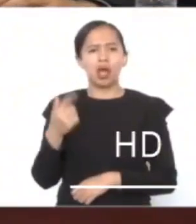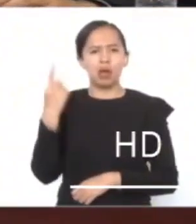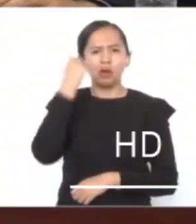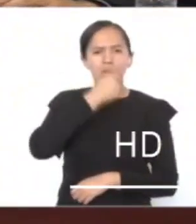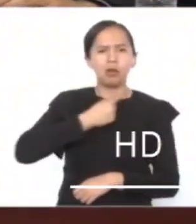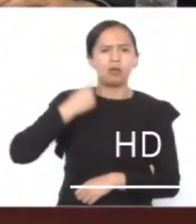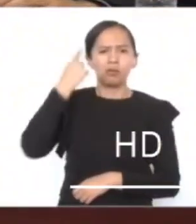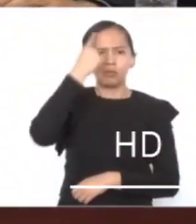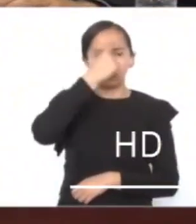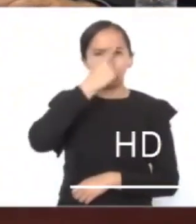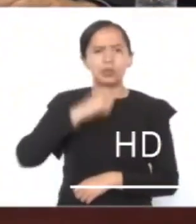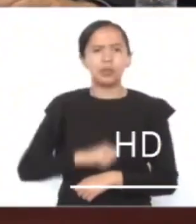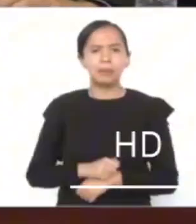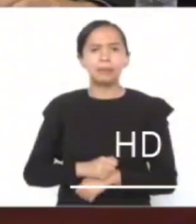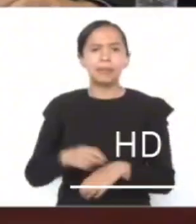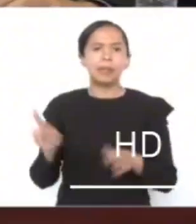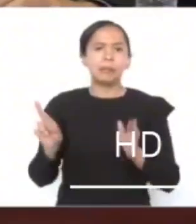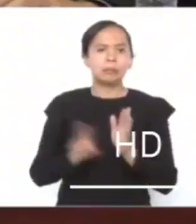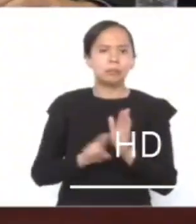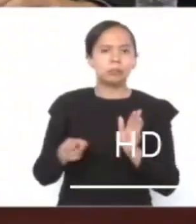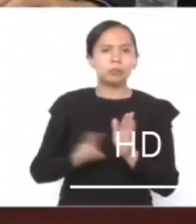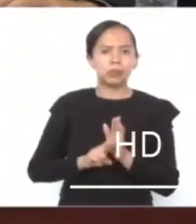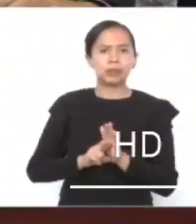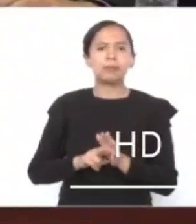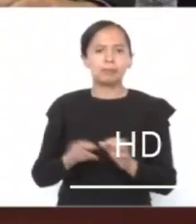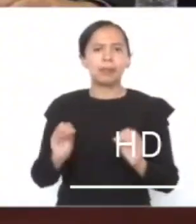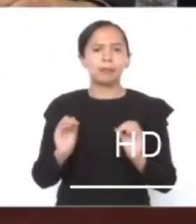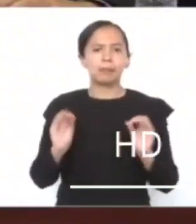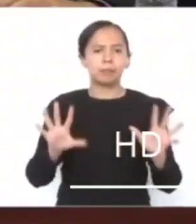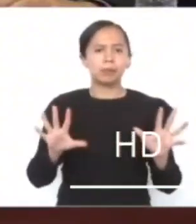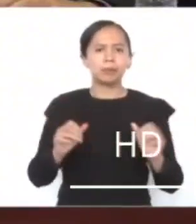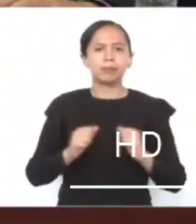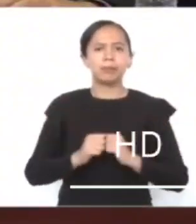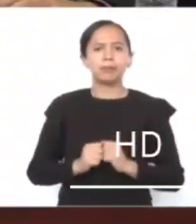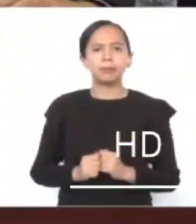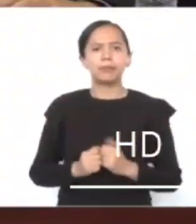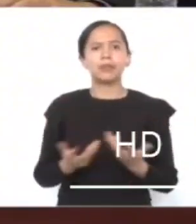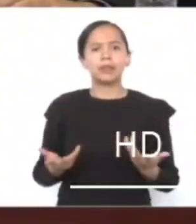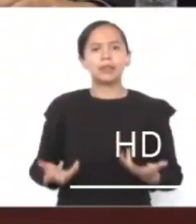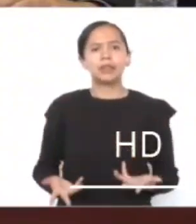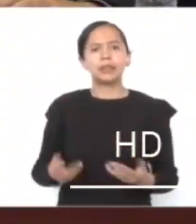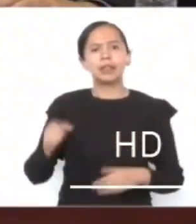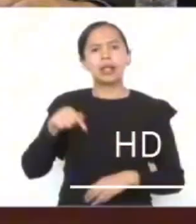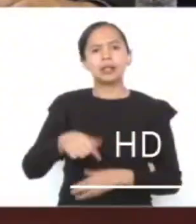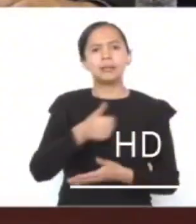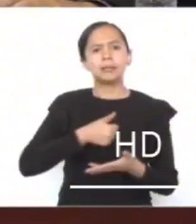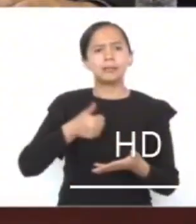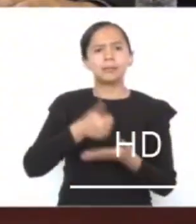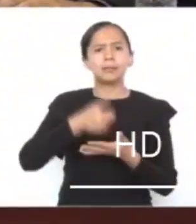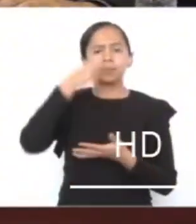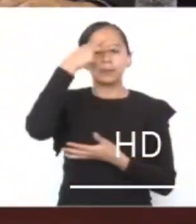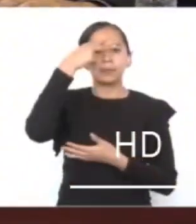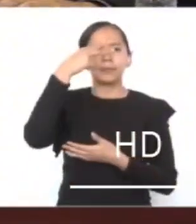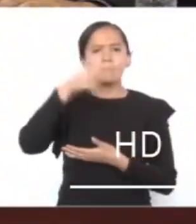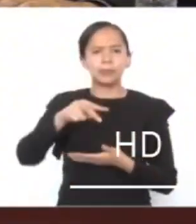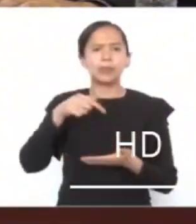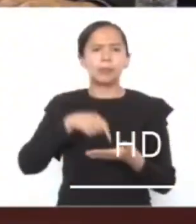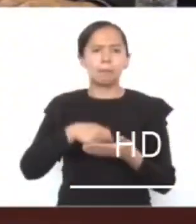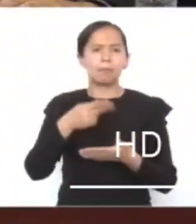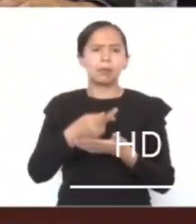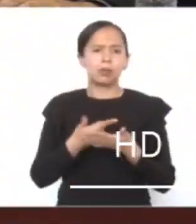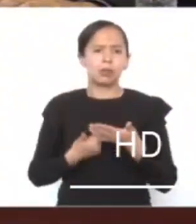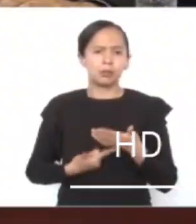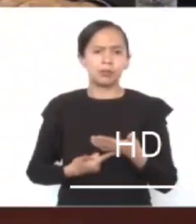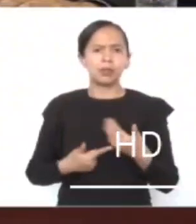alerta sísmica. De acuerdo con el protocolo del Plan de Emergencia Sísmica de la Ciudad de México,